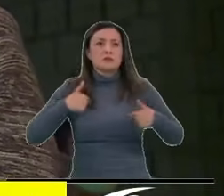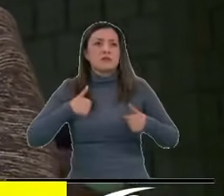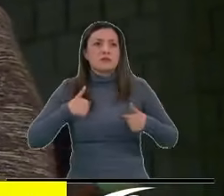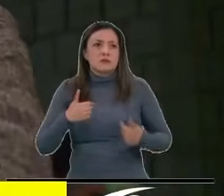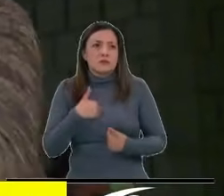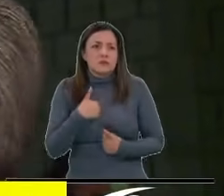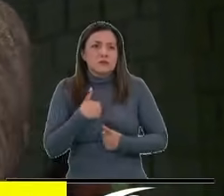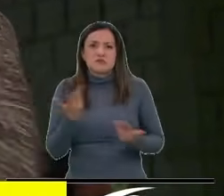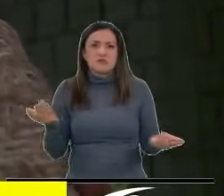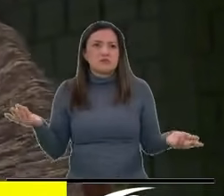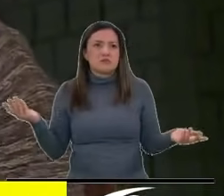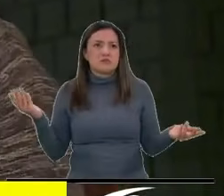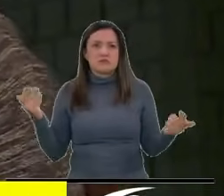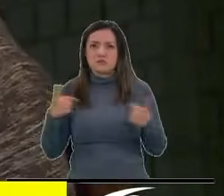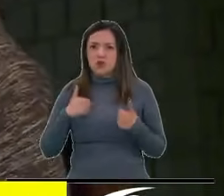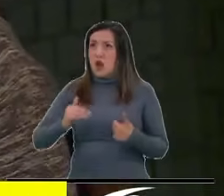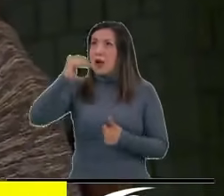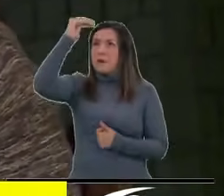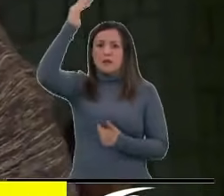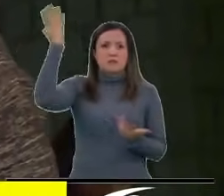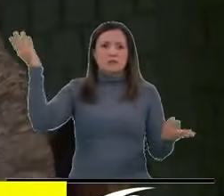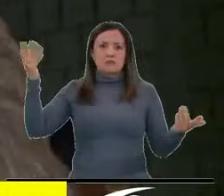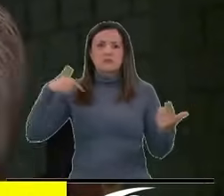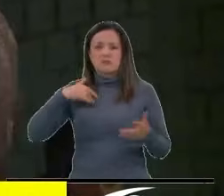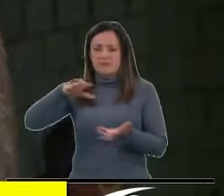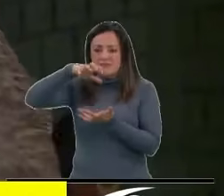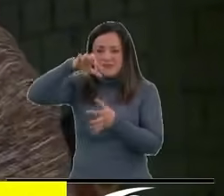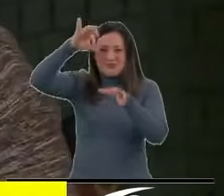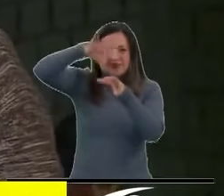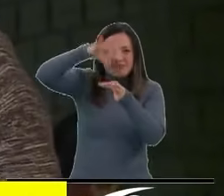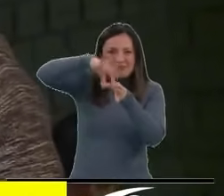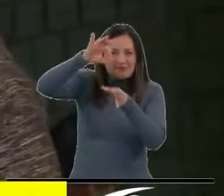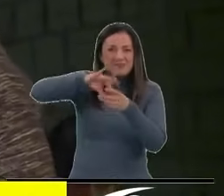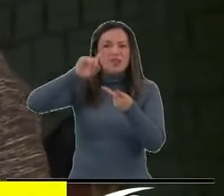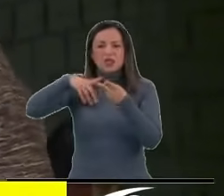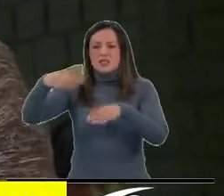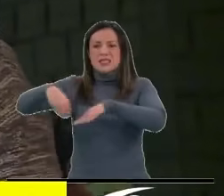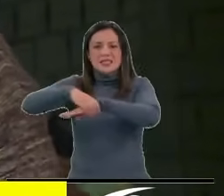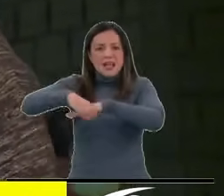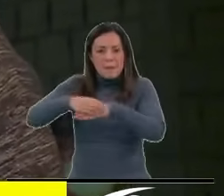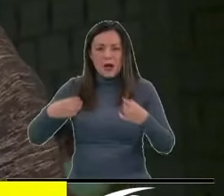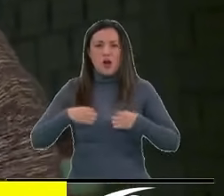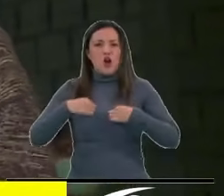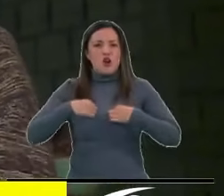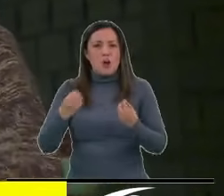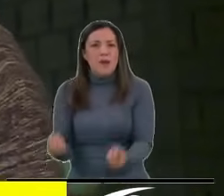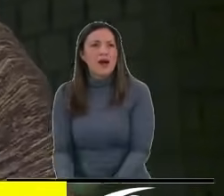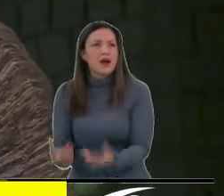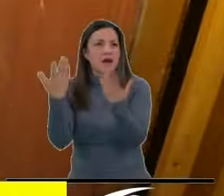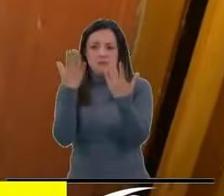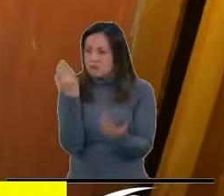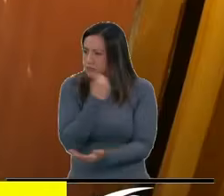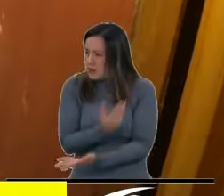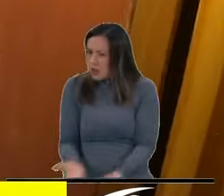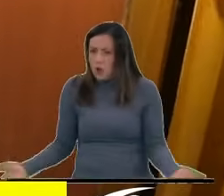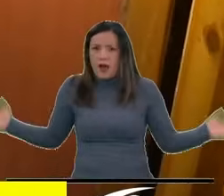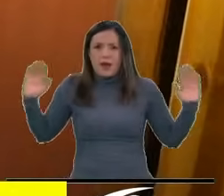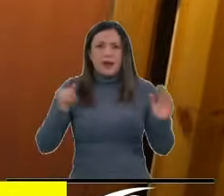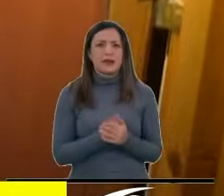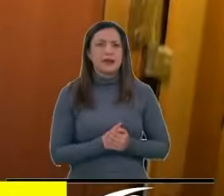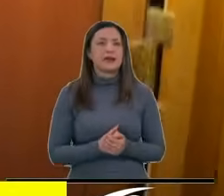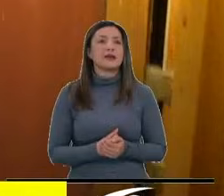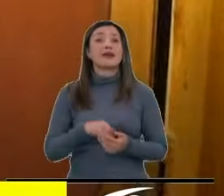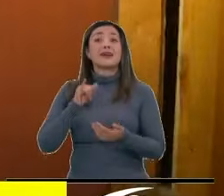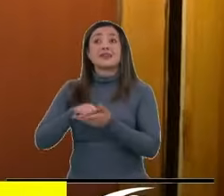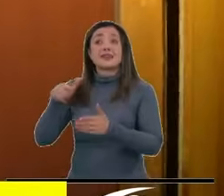robaron. Yo no tengo en el apartamento, me robaron las alcancías, nos robaron los zapatos, la ropa se quemó, no tenemos nada. Afirman que